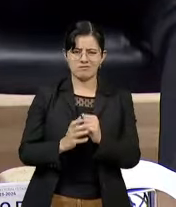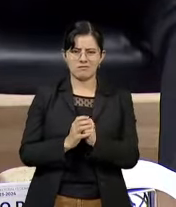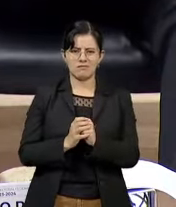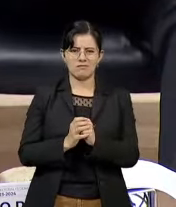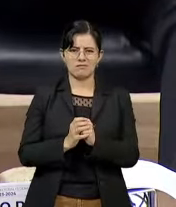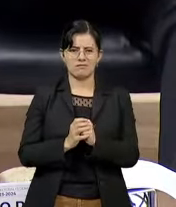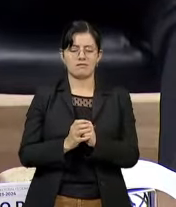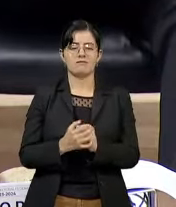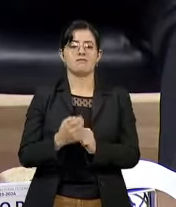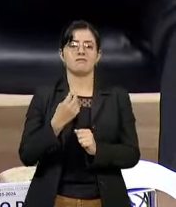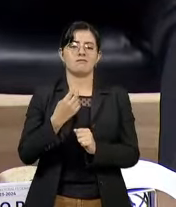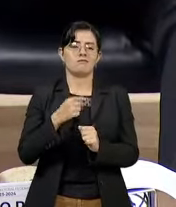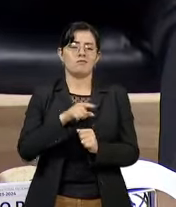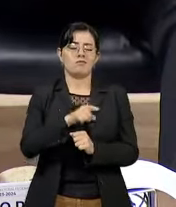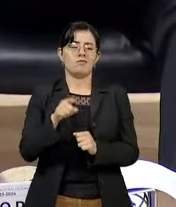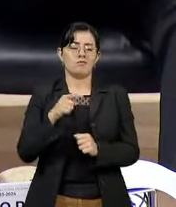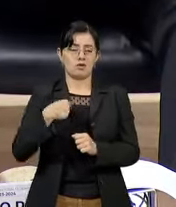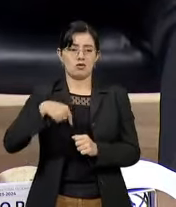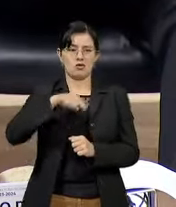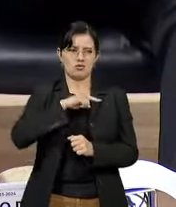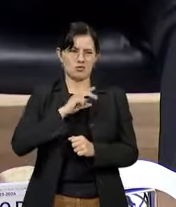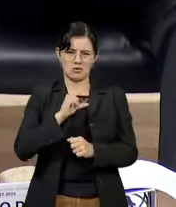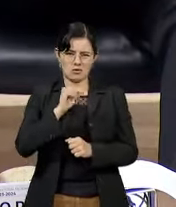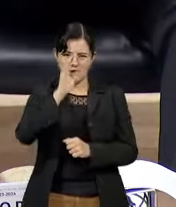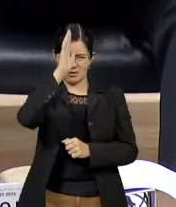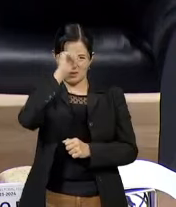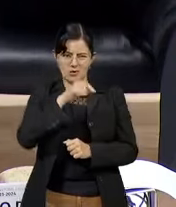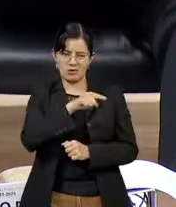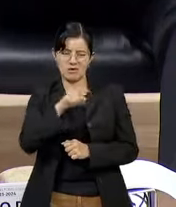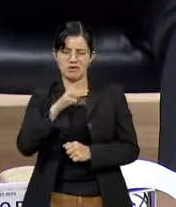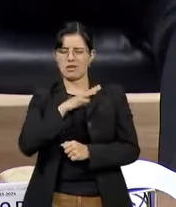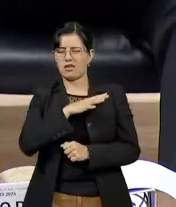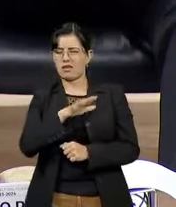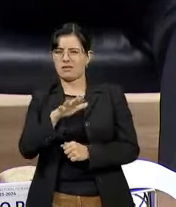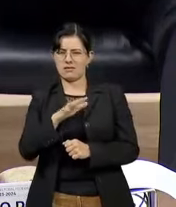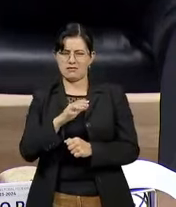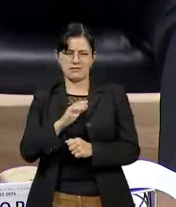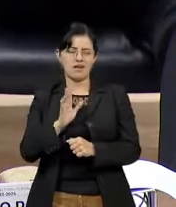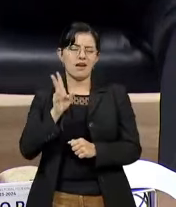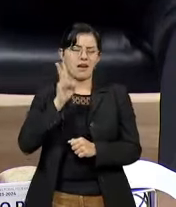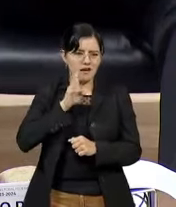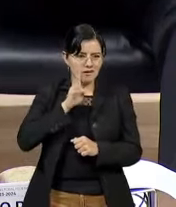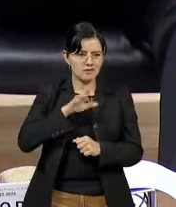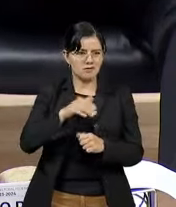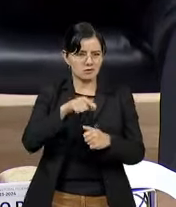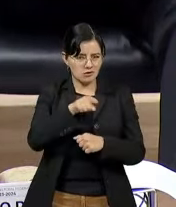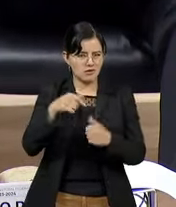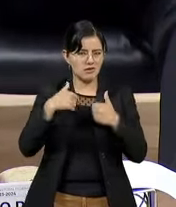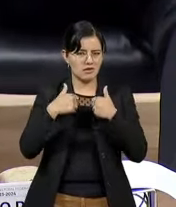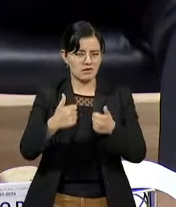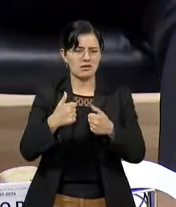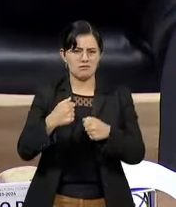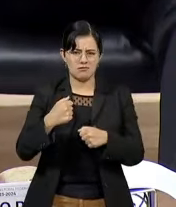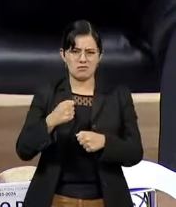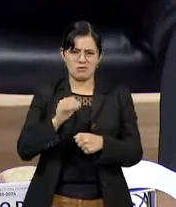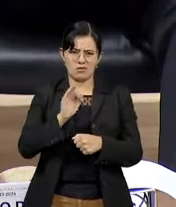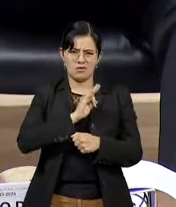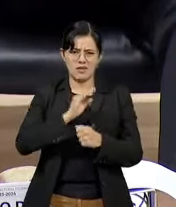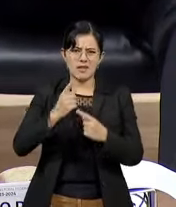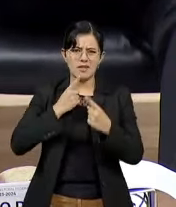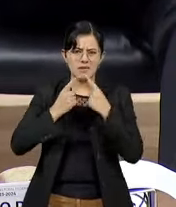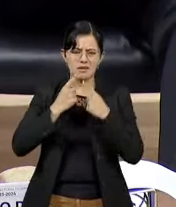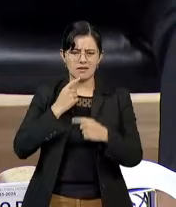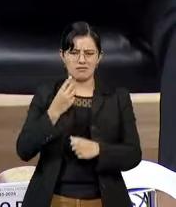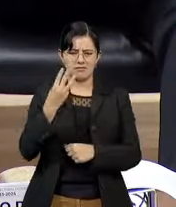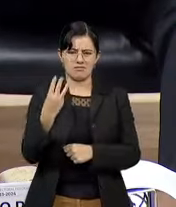desprecio a nuestras inconformidades que a ver pues no tenemos ningún miedo al debate pues ya sabemos que van a ser tres contra uno Berta